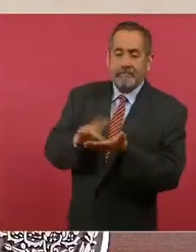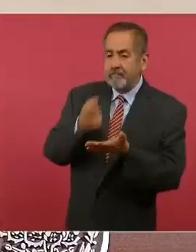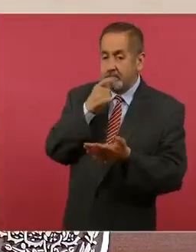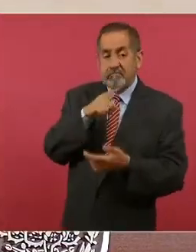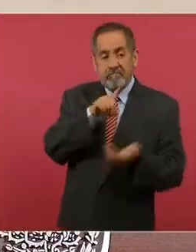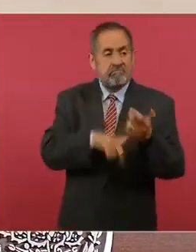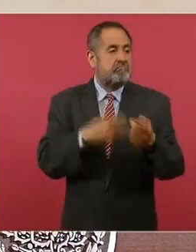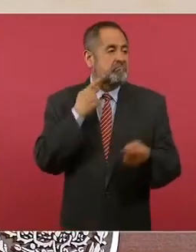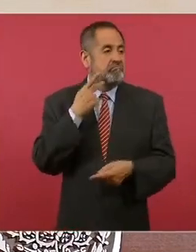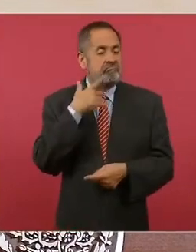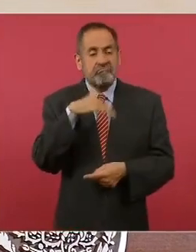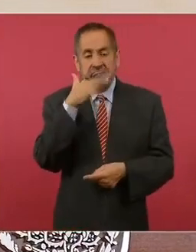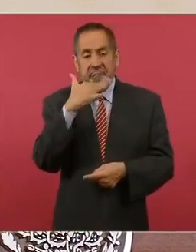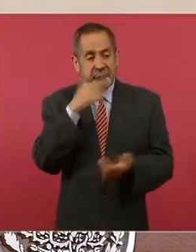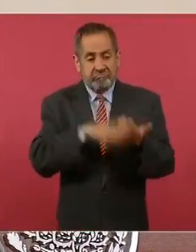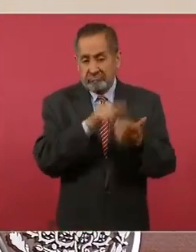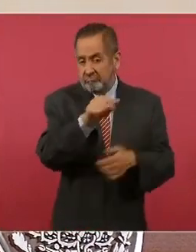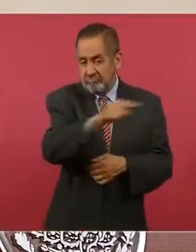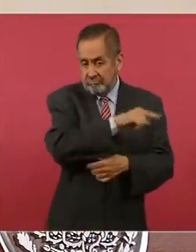ahí,